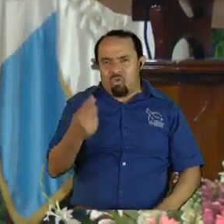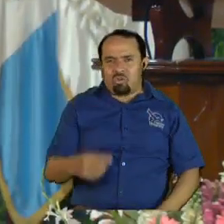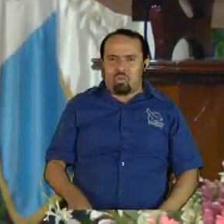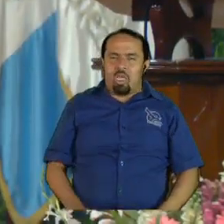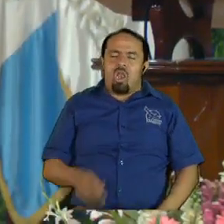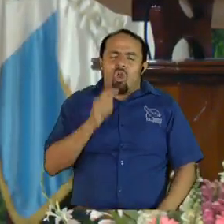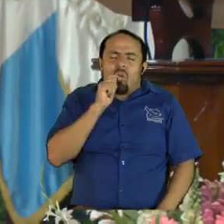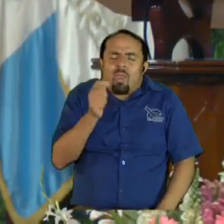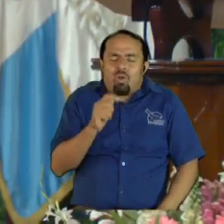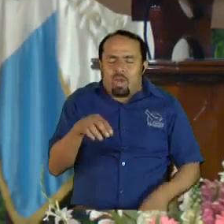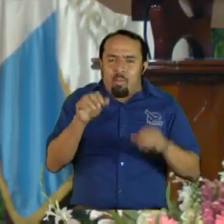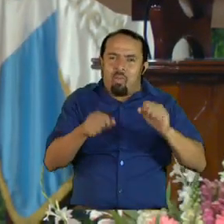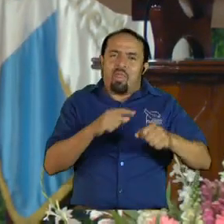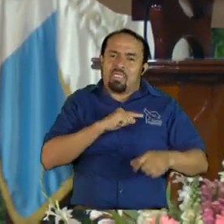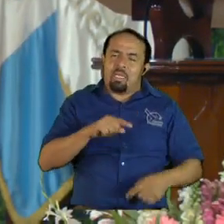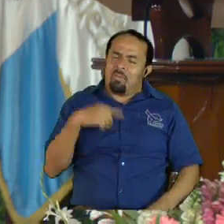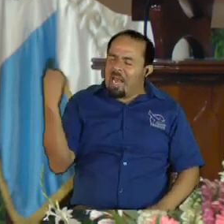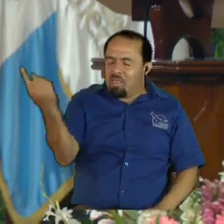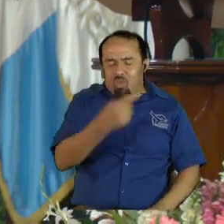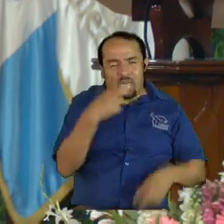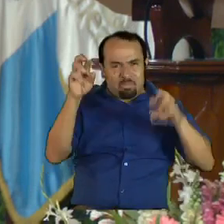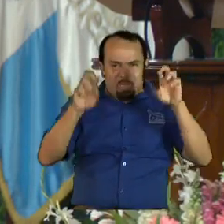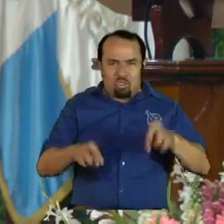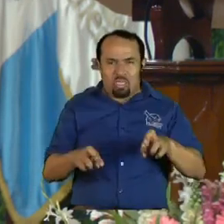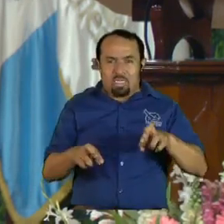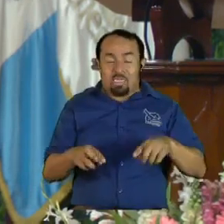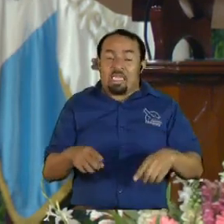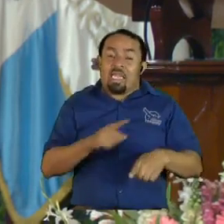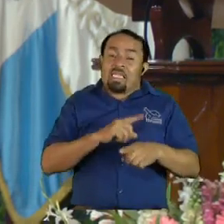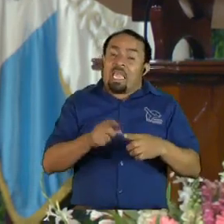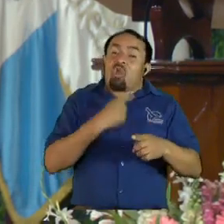cualquier persona es que cuando pecó,